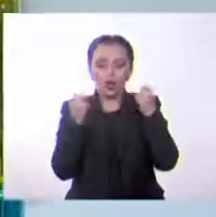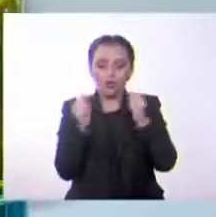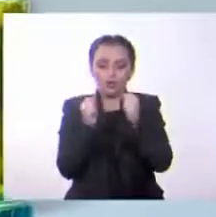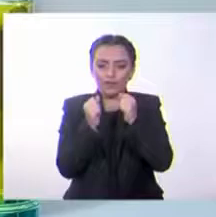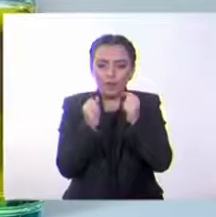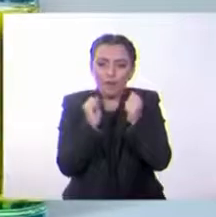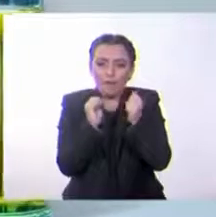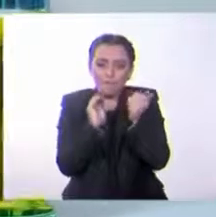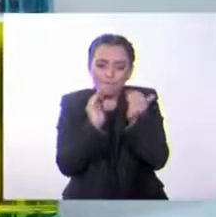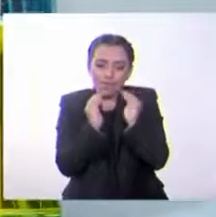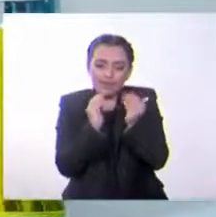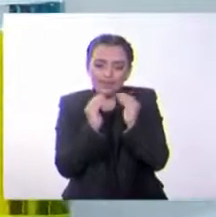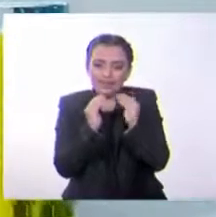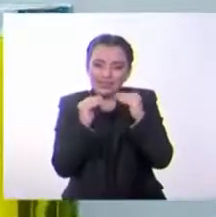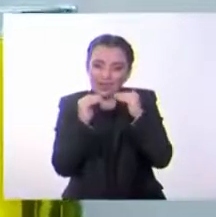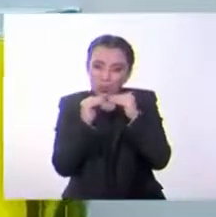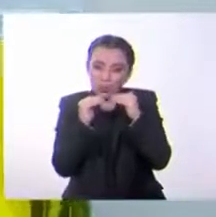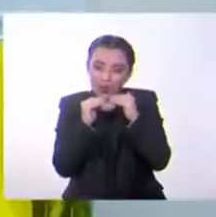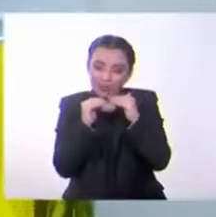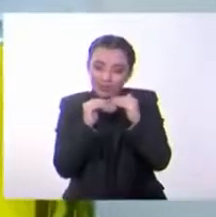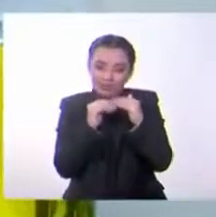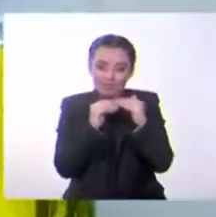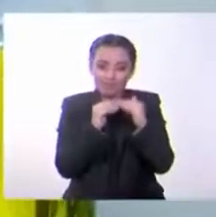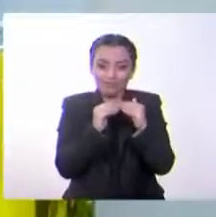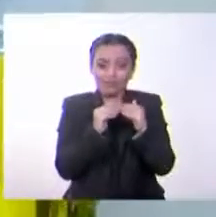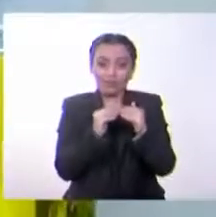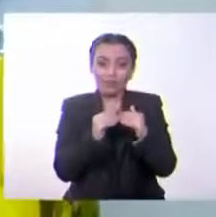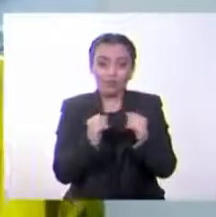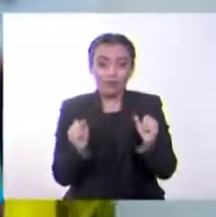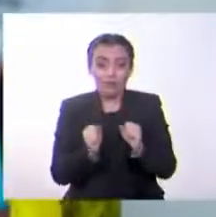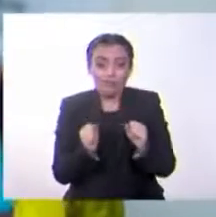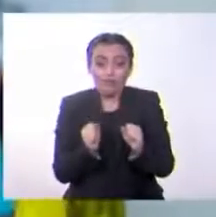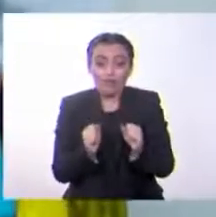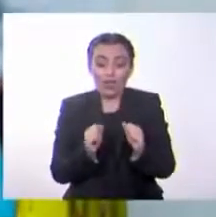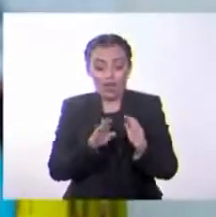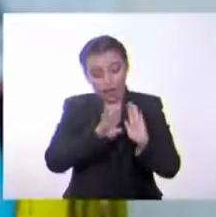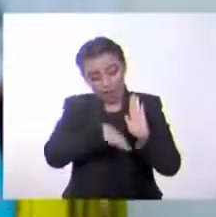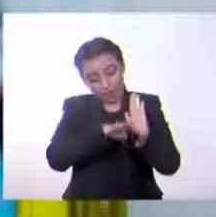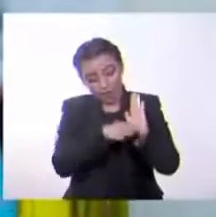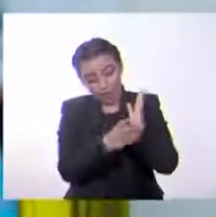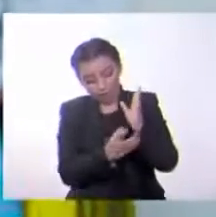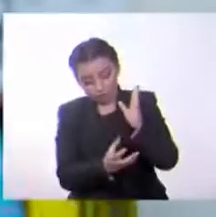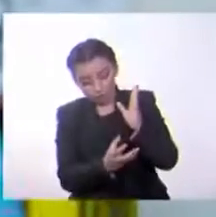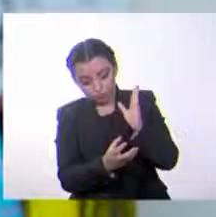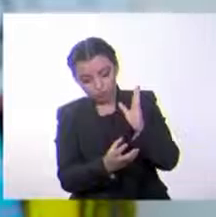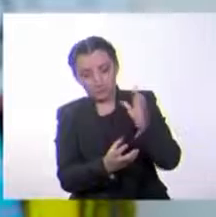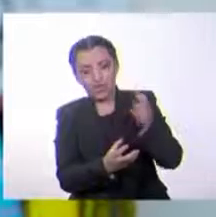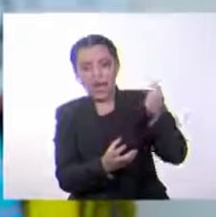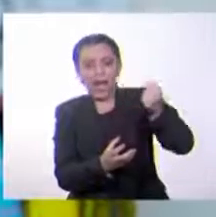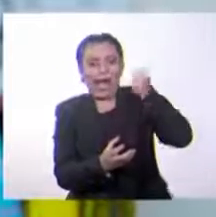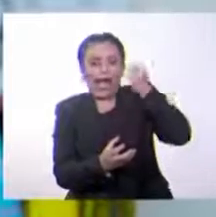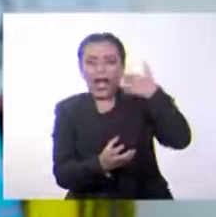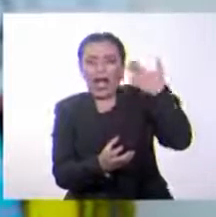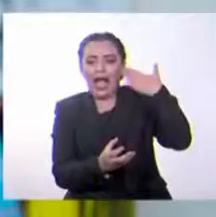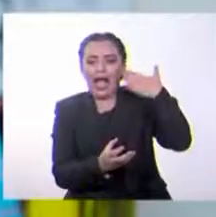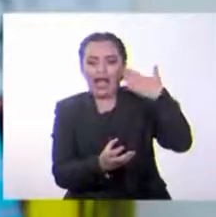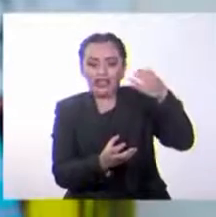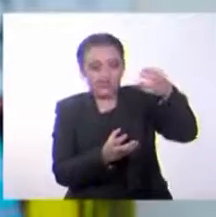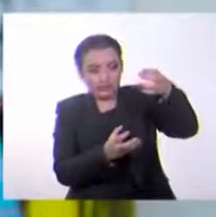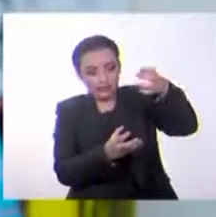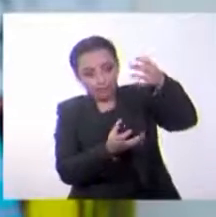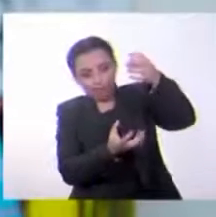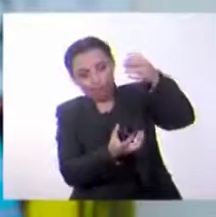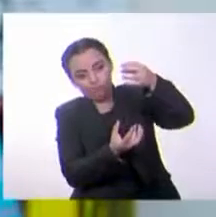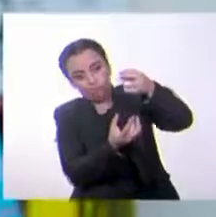similar. Mientras tengamos el agua fría abajo y el agua caliente arriba, se van a mantener de esa